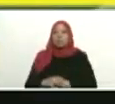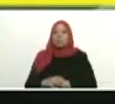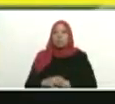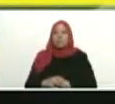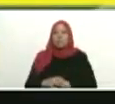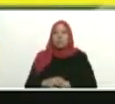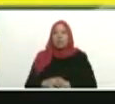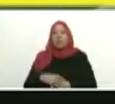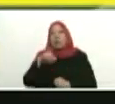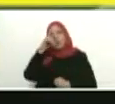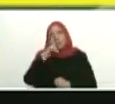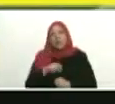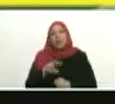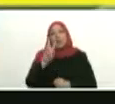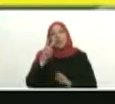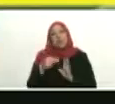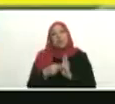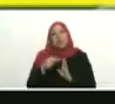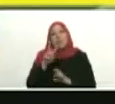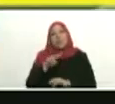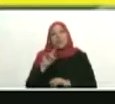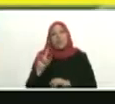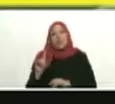en el año 2021,